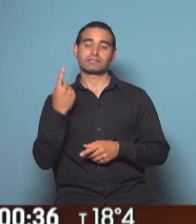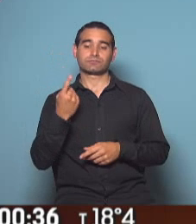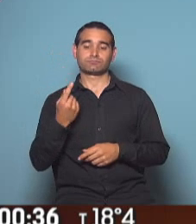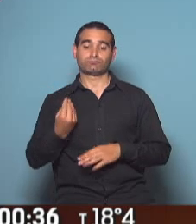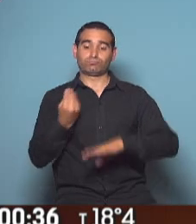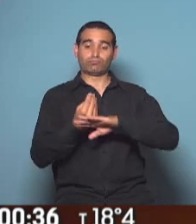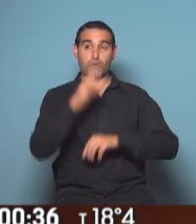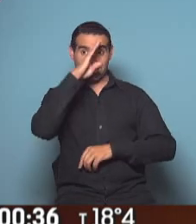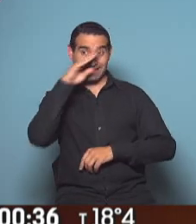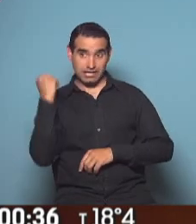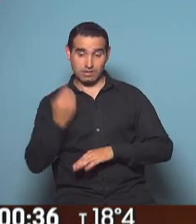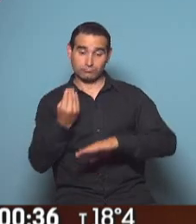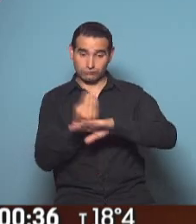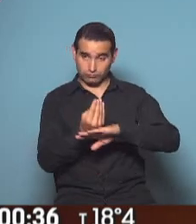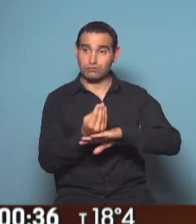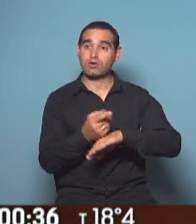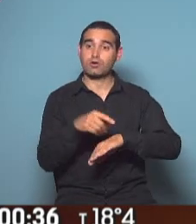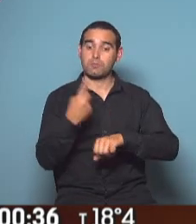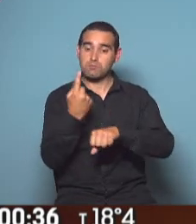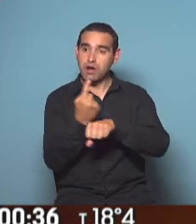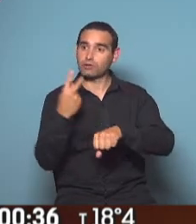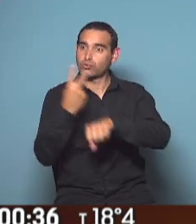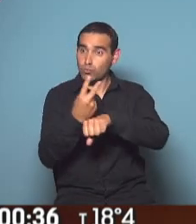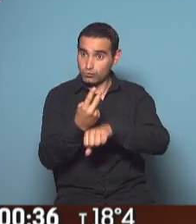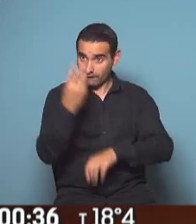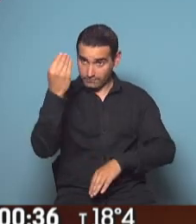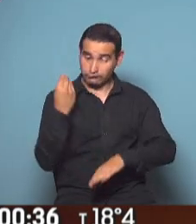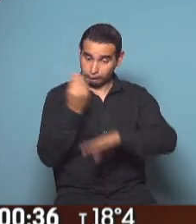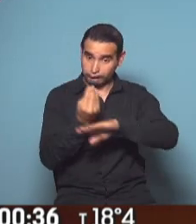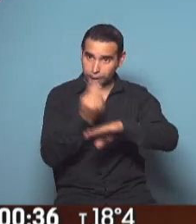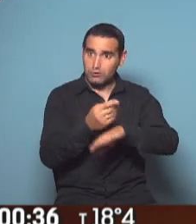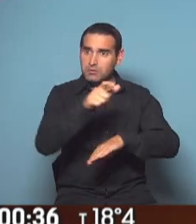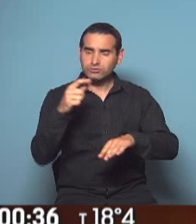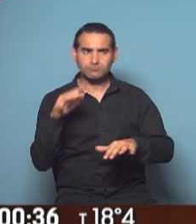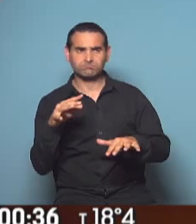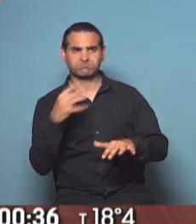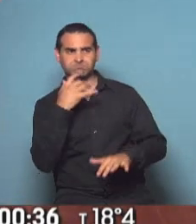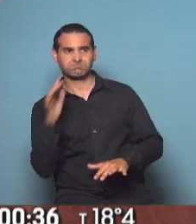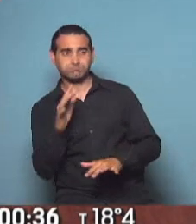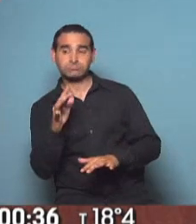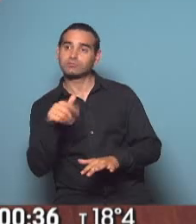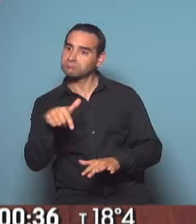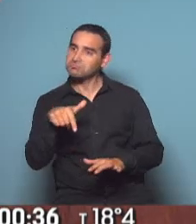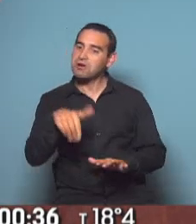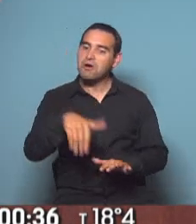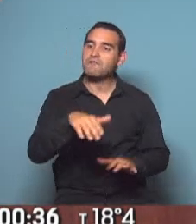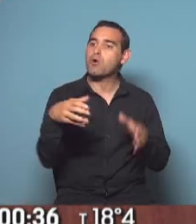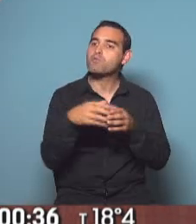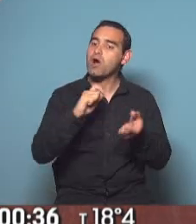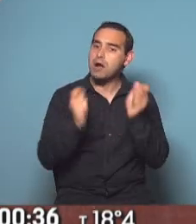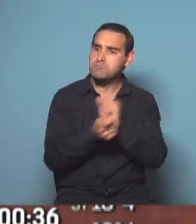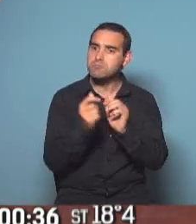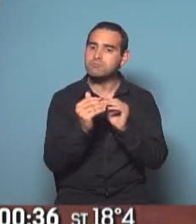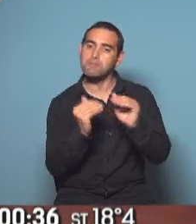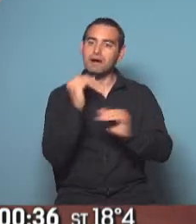Cristina, un poco inferior a la del gobierno de Néstor Kirchner, ¿no? Este índice se viene compilando desde hace mucho tiempo, Sí. así que nos permite ese tipo de